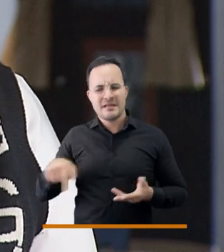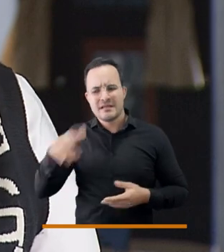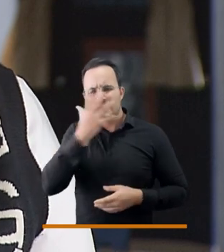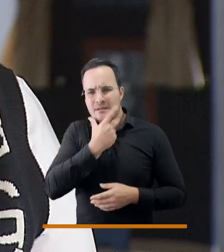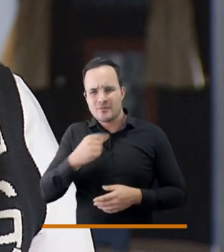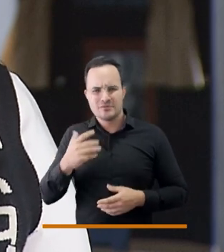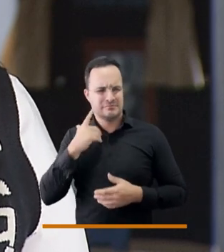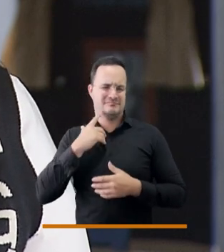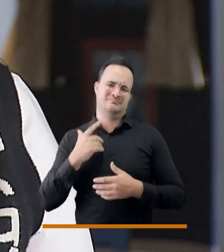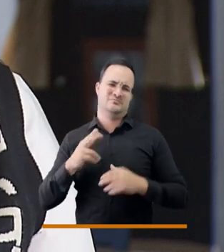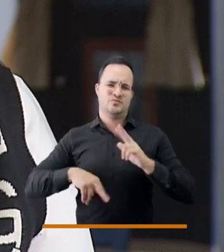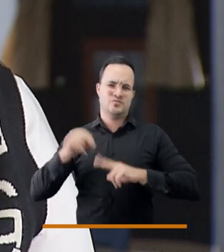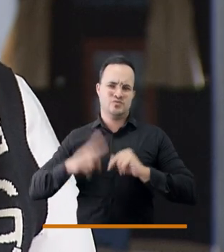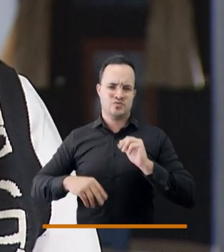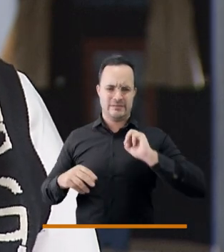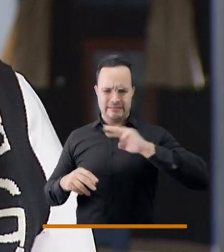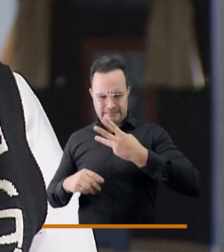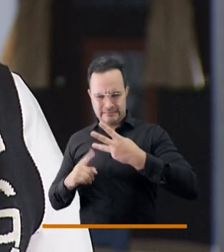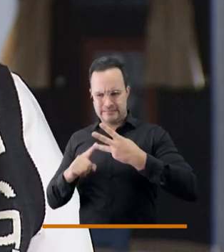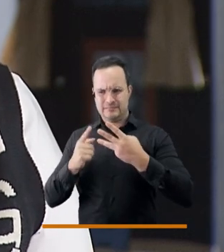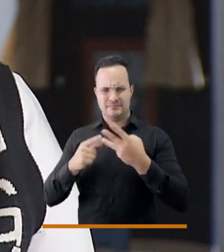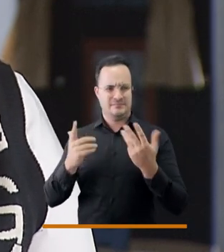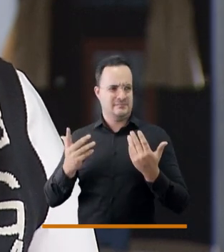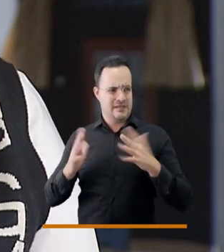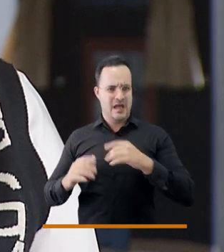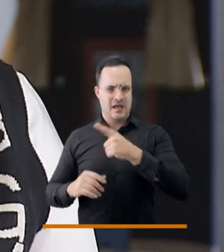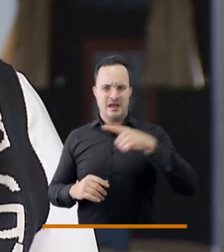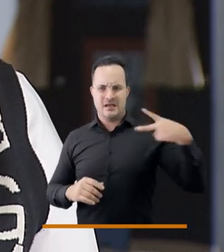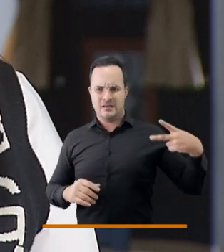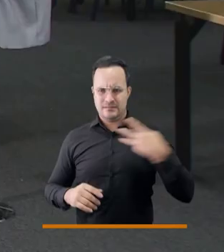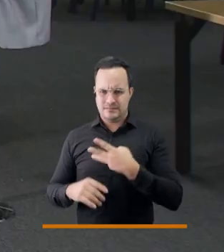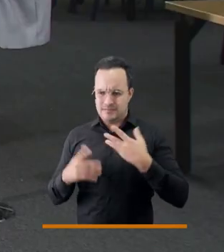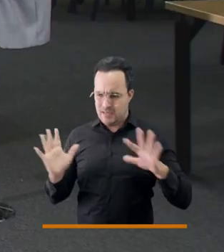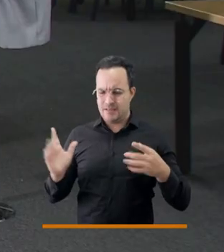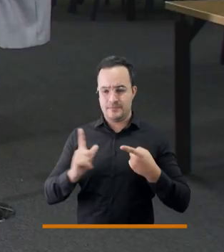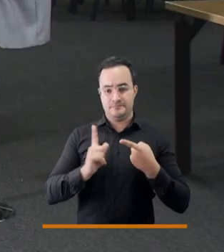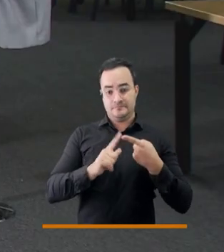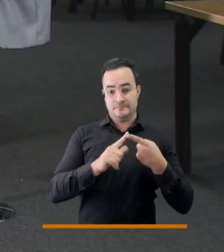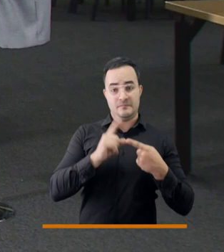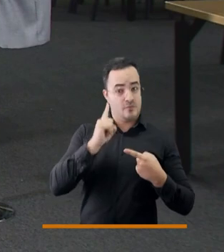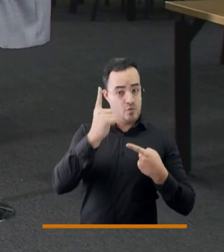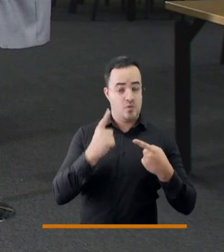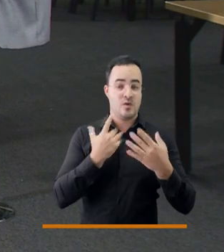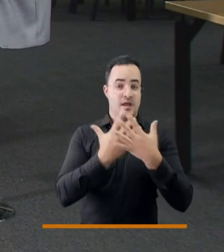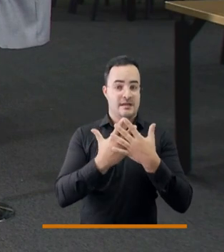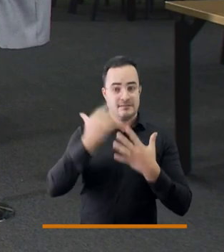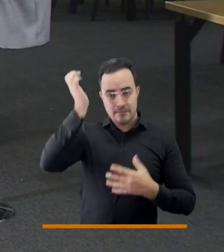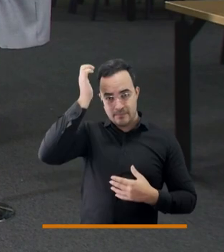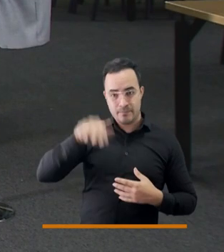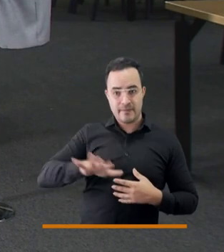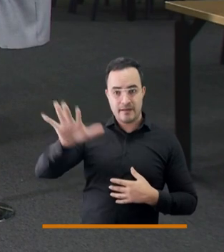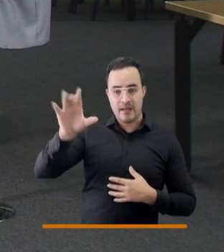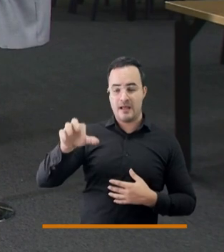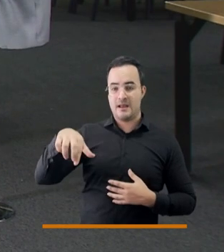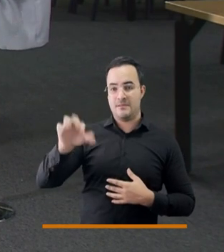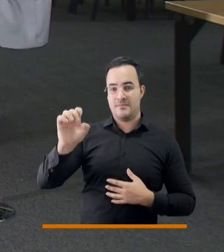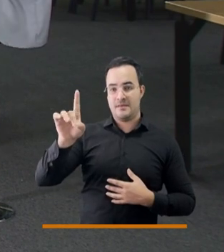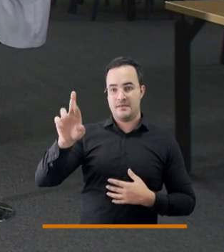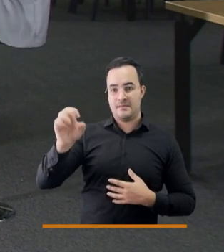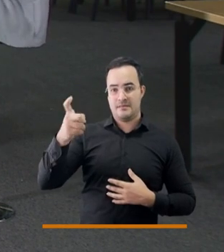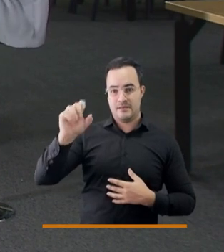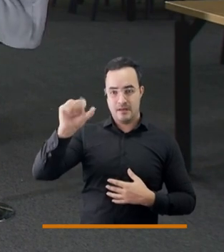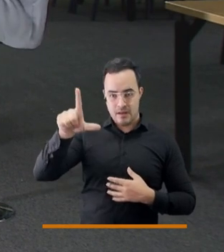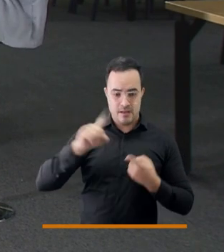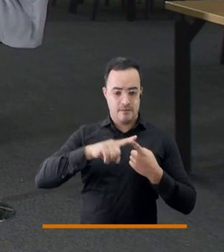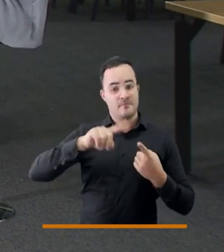que hoy se construya una tercera cárcel prácticamente, porque tenemos la cárcel de Pedregal, que ya sabemos también que hay